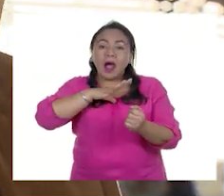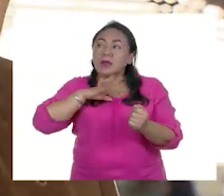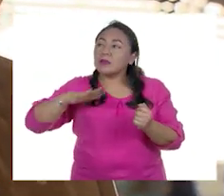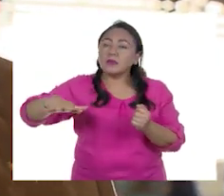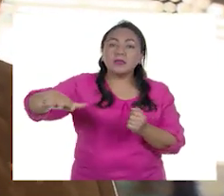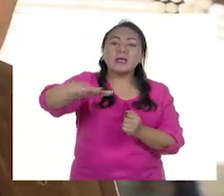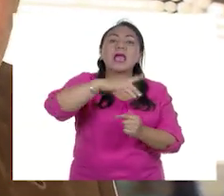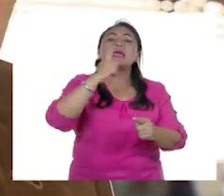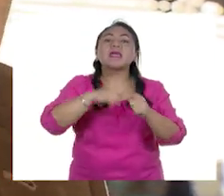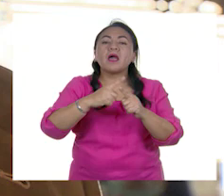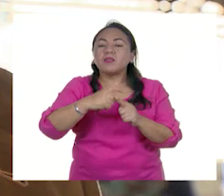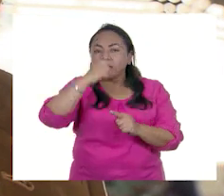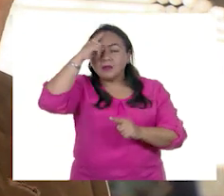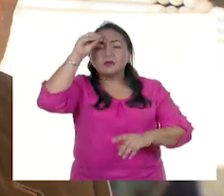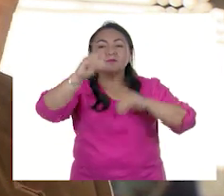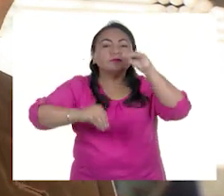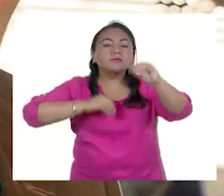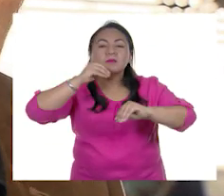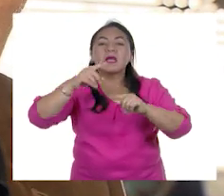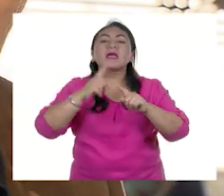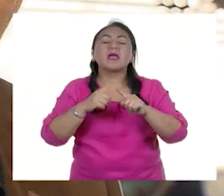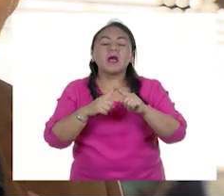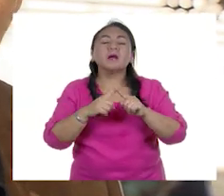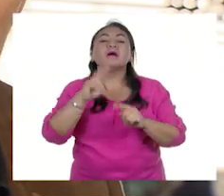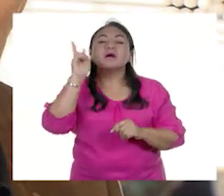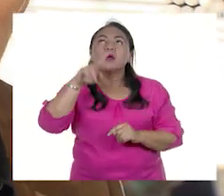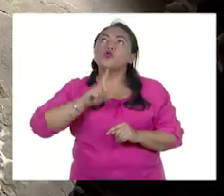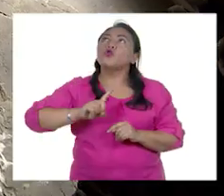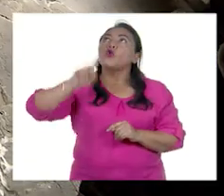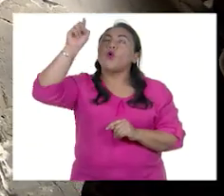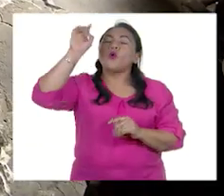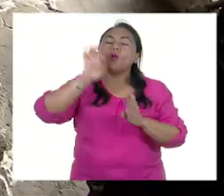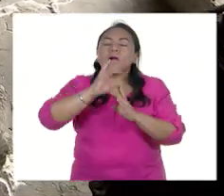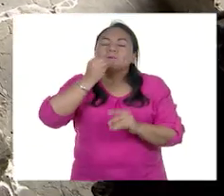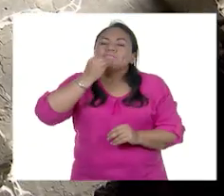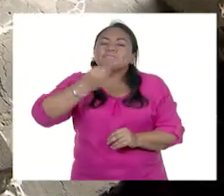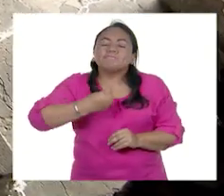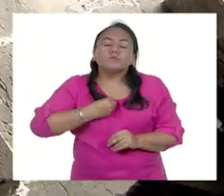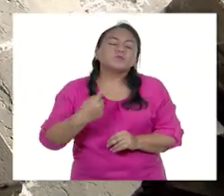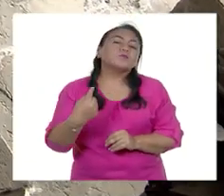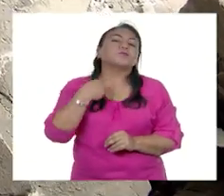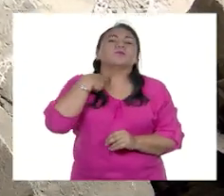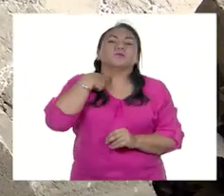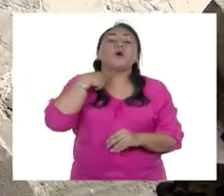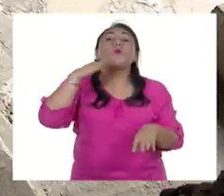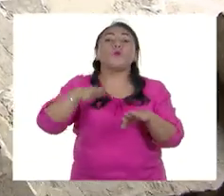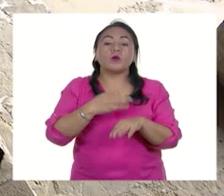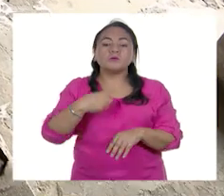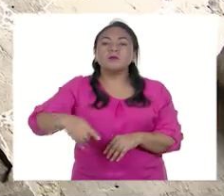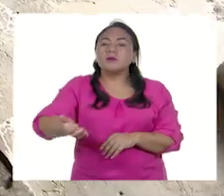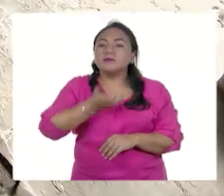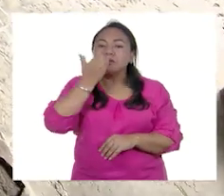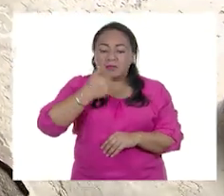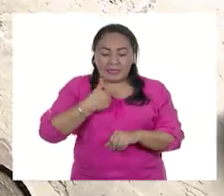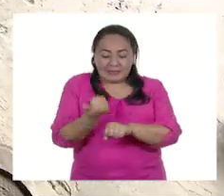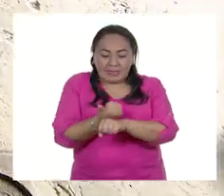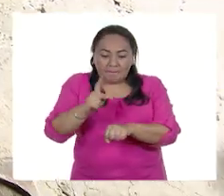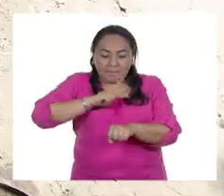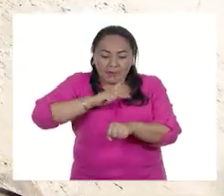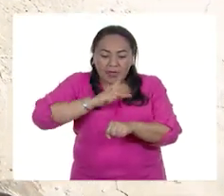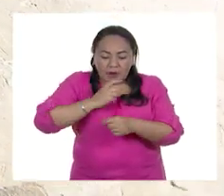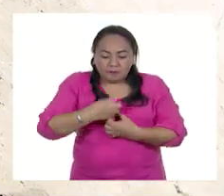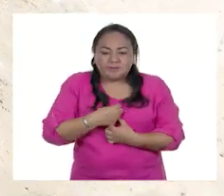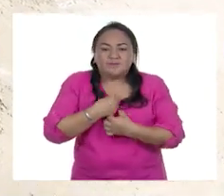sido creado gracias al sacrificio original de los dioses. Por eso el acto de ofrendar la propia sangre o